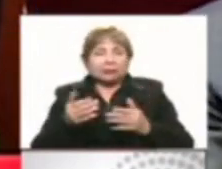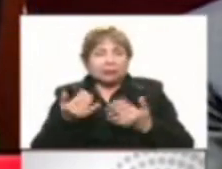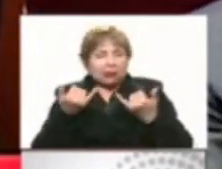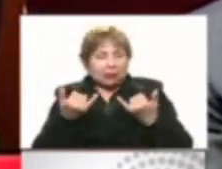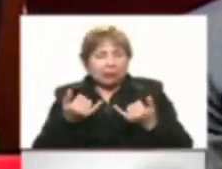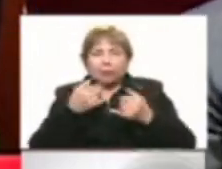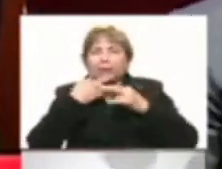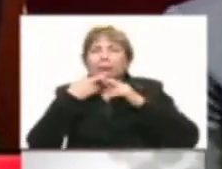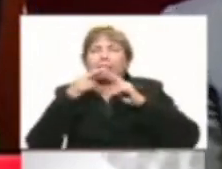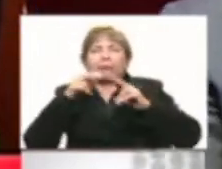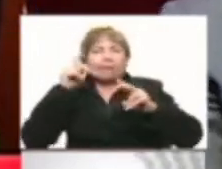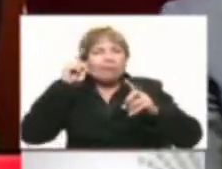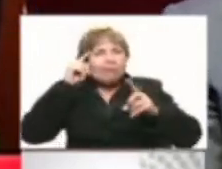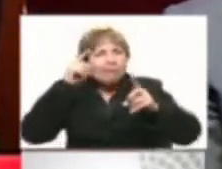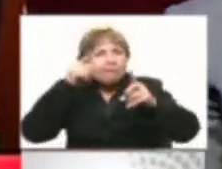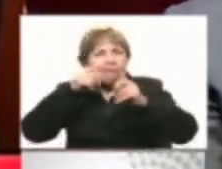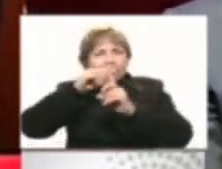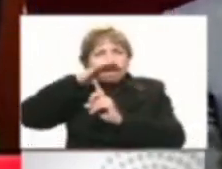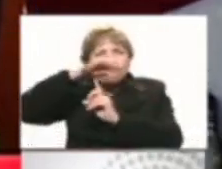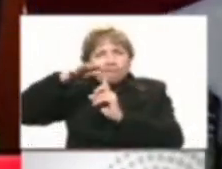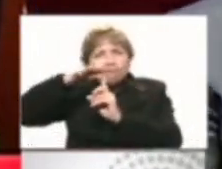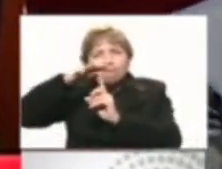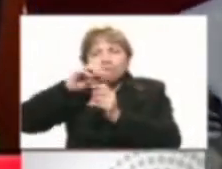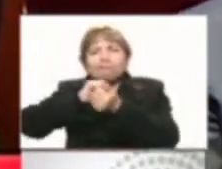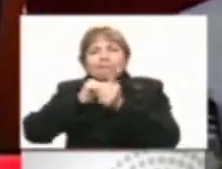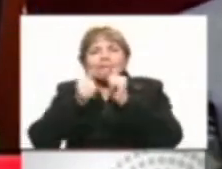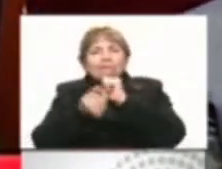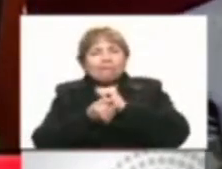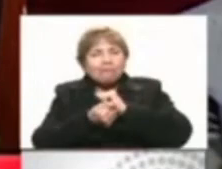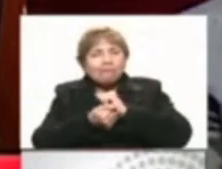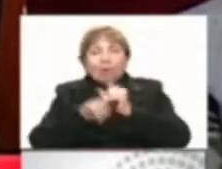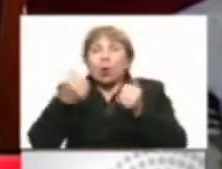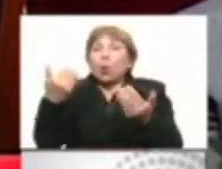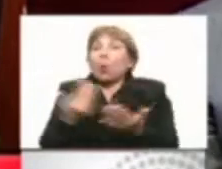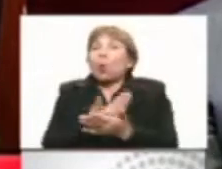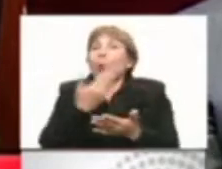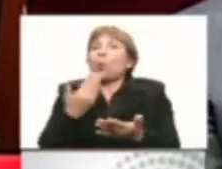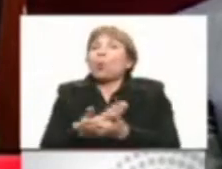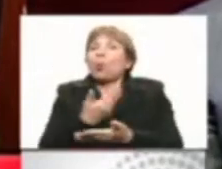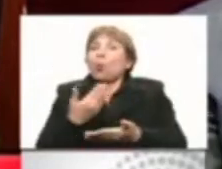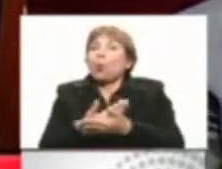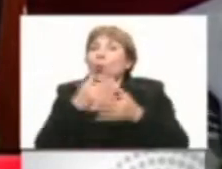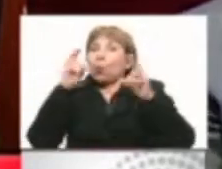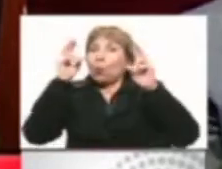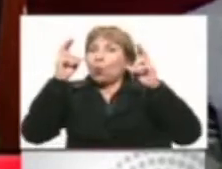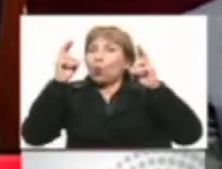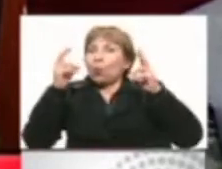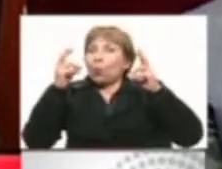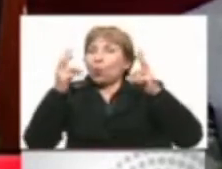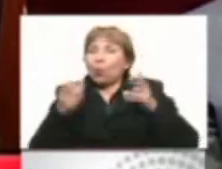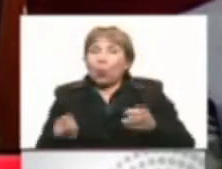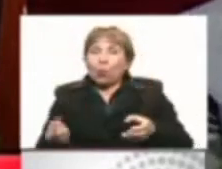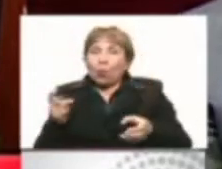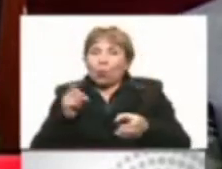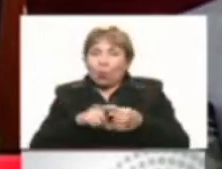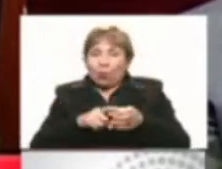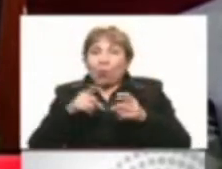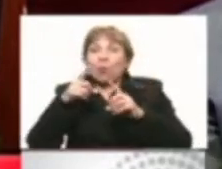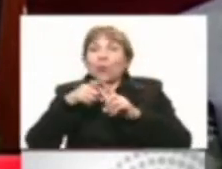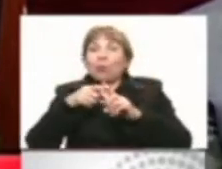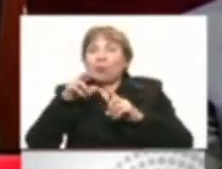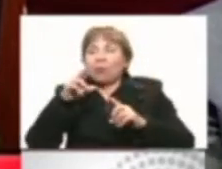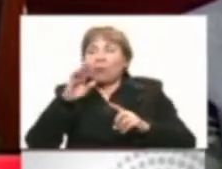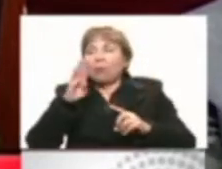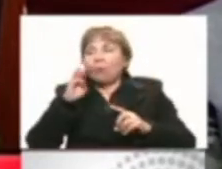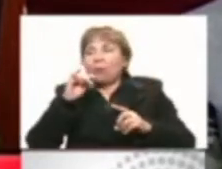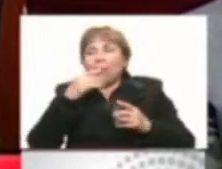tenemos que responder a los retos del cambio climático y los impuestos al carbono. Hay nuevos temas que tienen que incluirse en la parte tributaria.